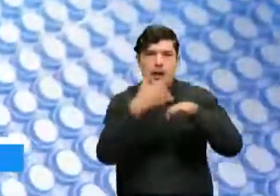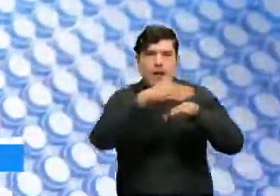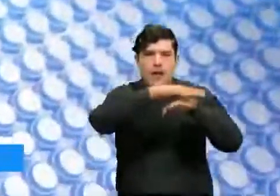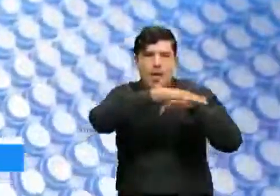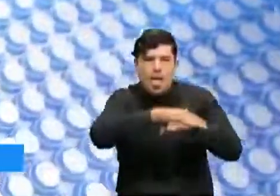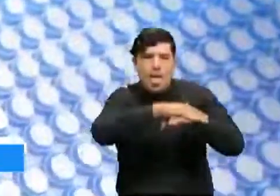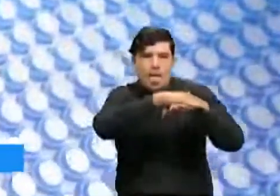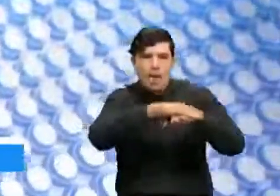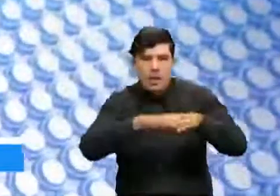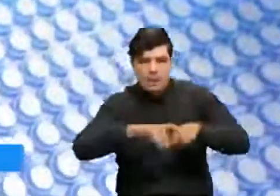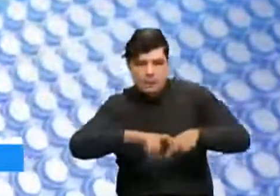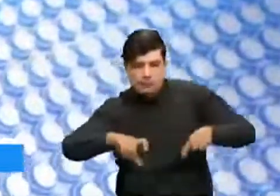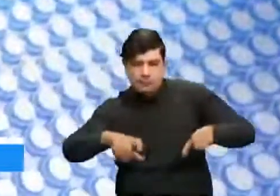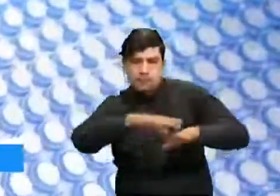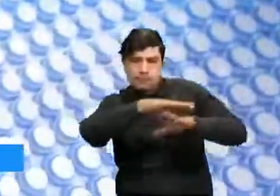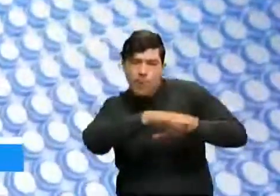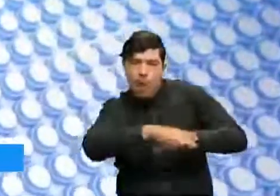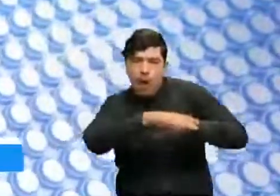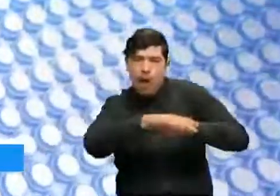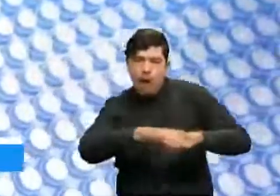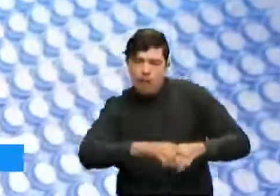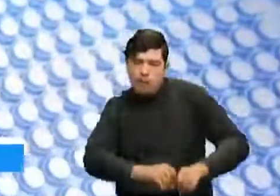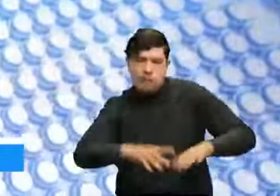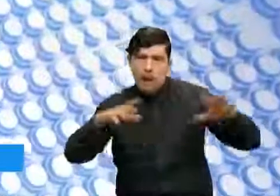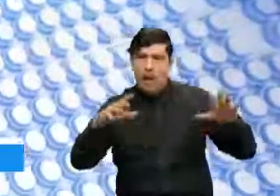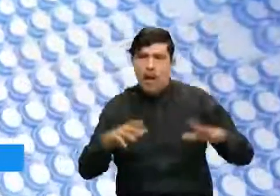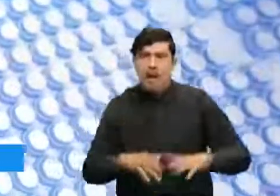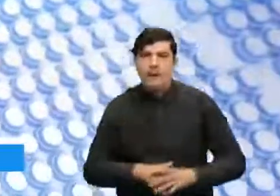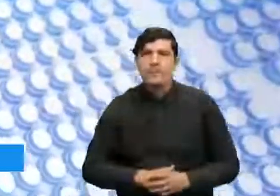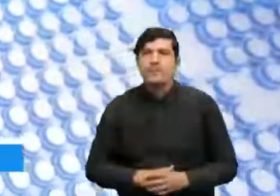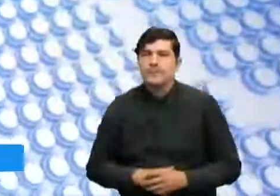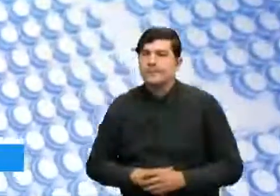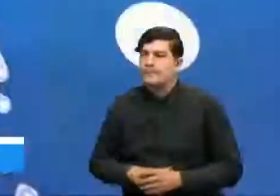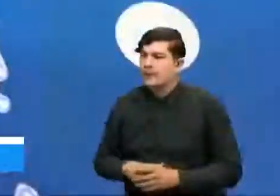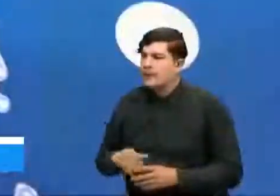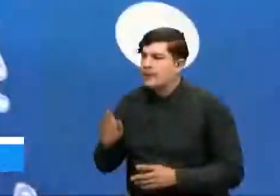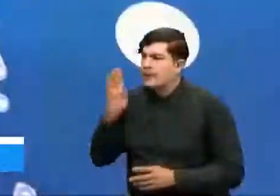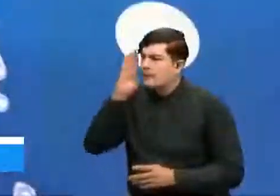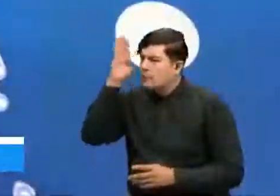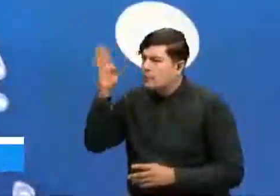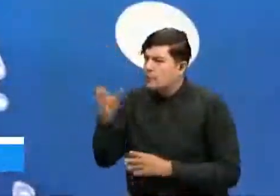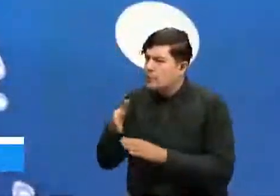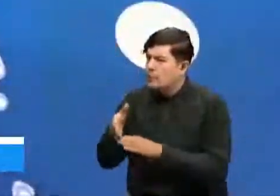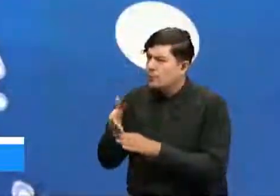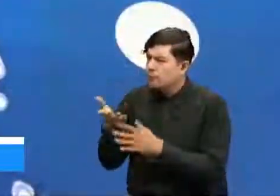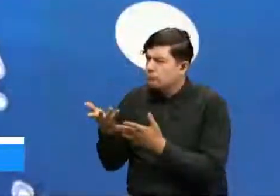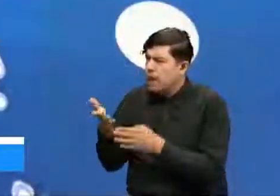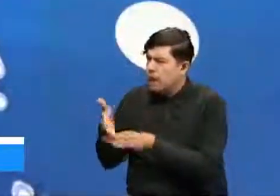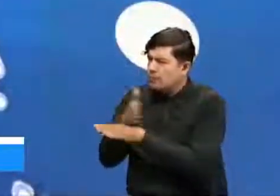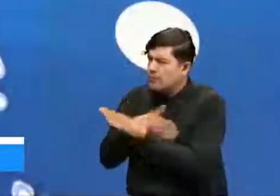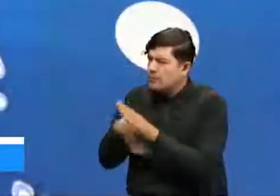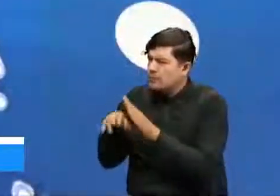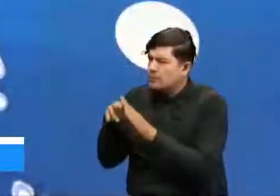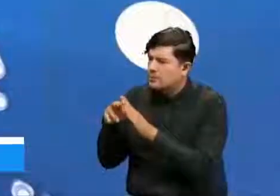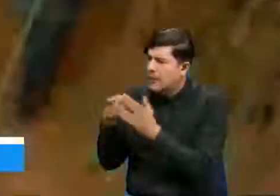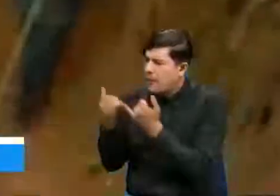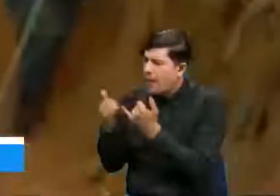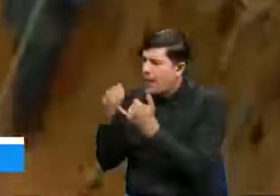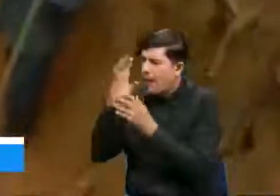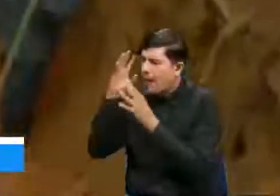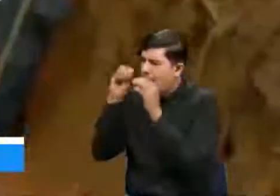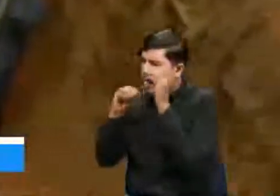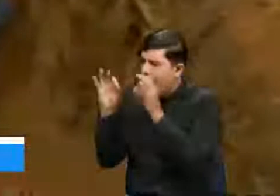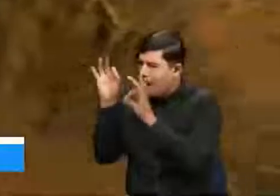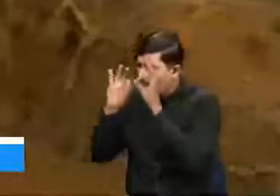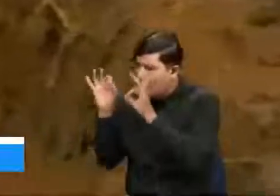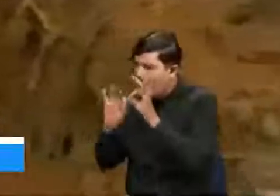ahora qué viene de ahora en adelante para poder tener en cuenta este tipo de cosas que no se vuelvan a presentar? Bien, antes de nada les quiero informar que con el caos